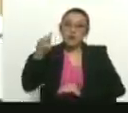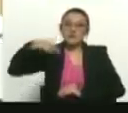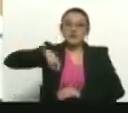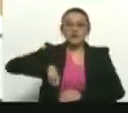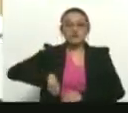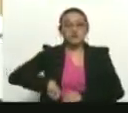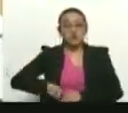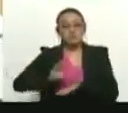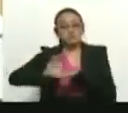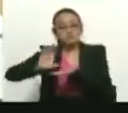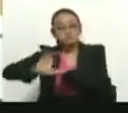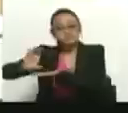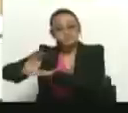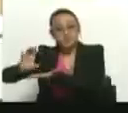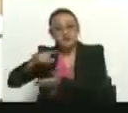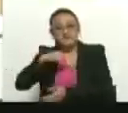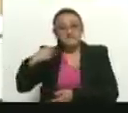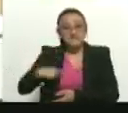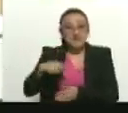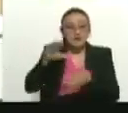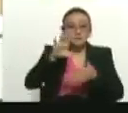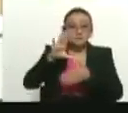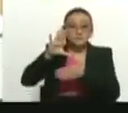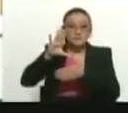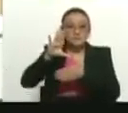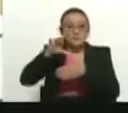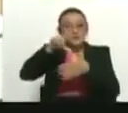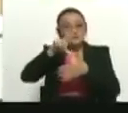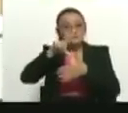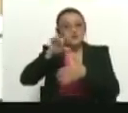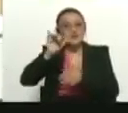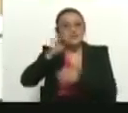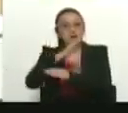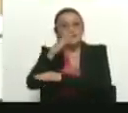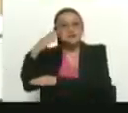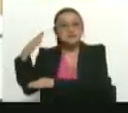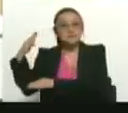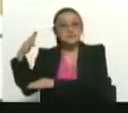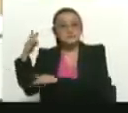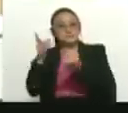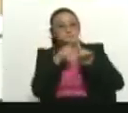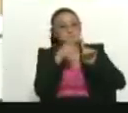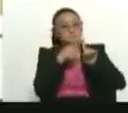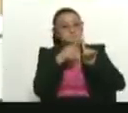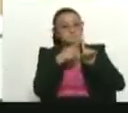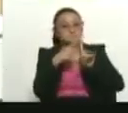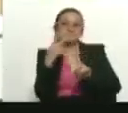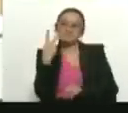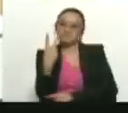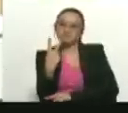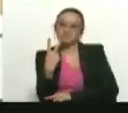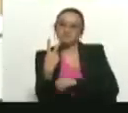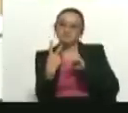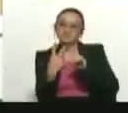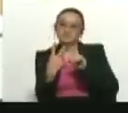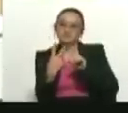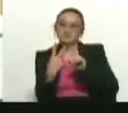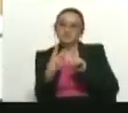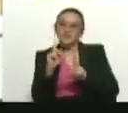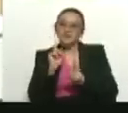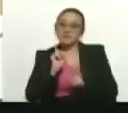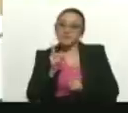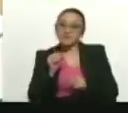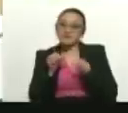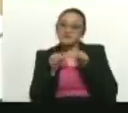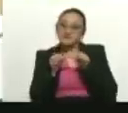inversión de China en América Latina y el Caribe, en primer lugar. En segundo lugar, creo que debemos seguir